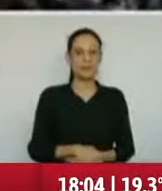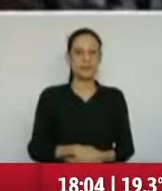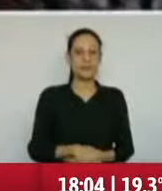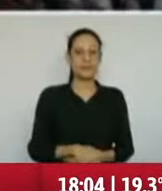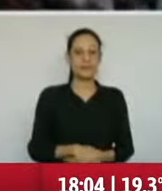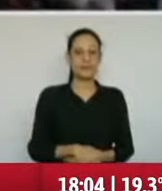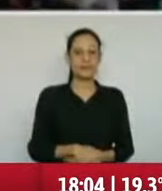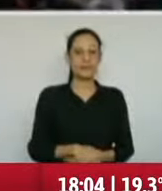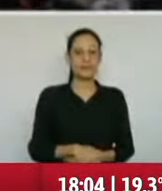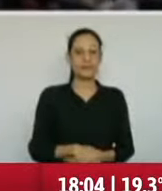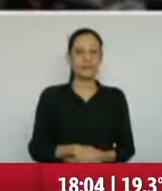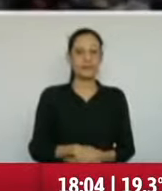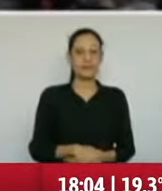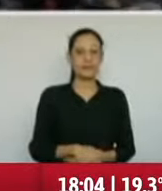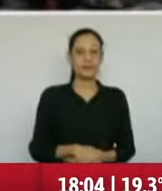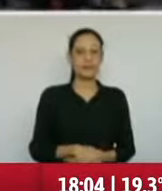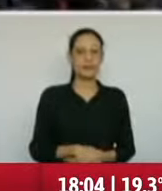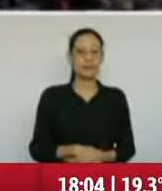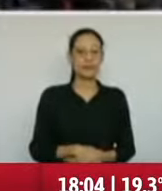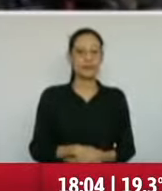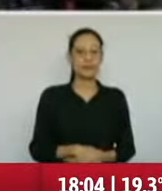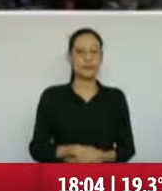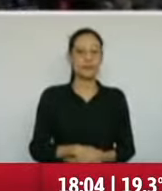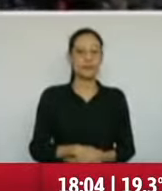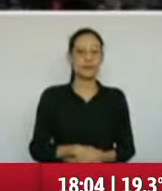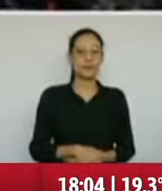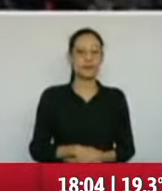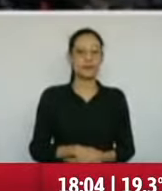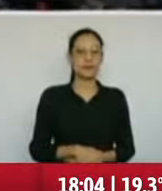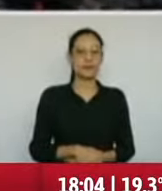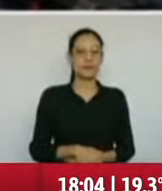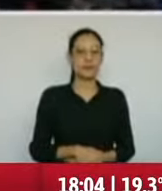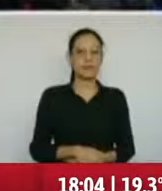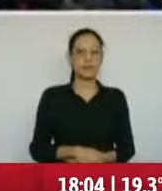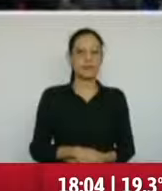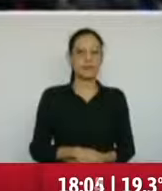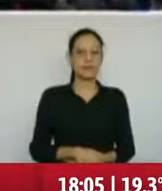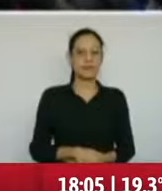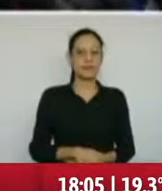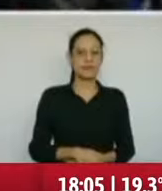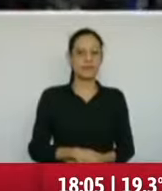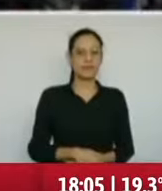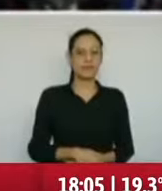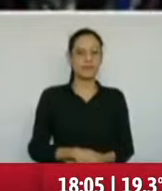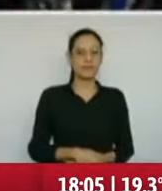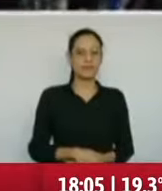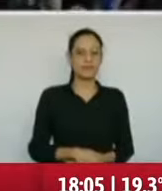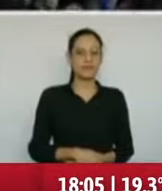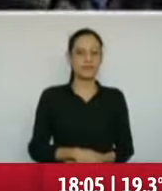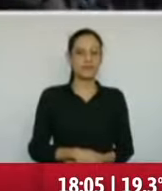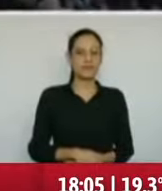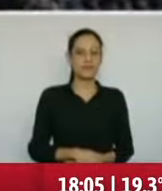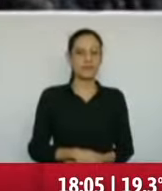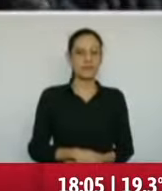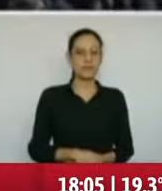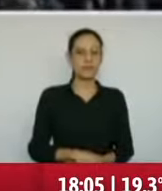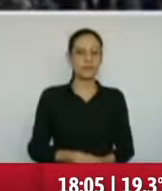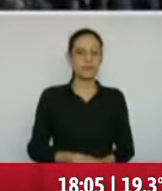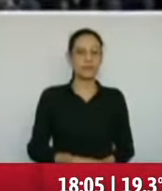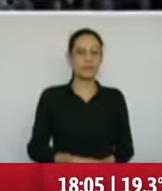entre mi hijo y Kicillof, aunque a Kicillof lo quiero, siempre voy a elegir a mi hijo,